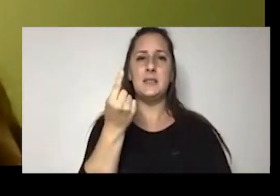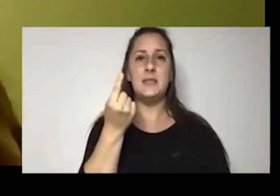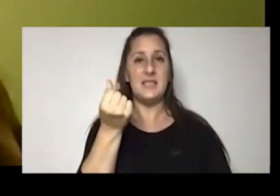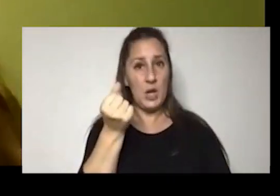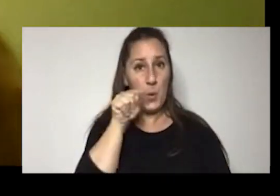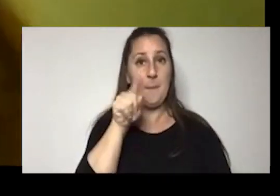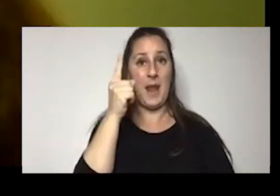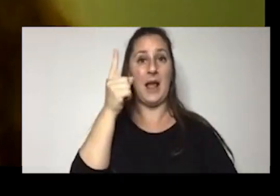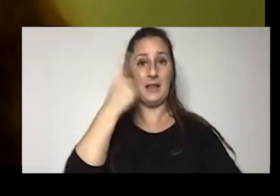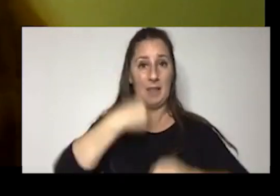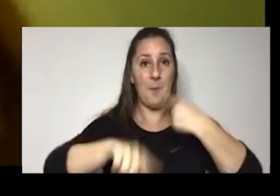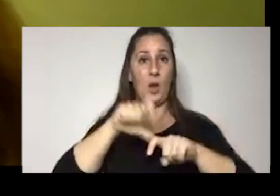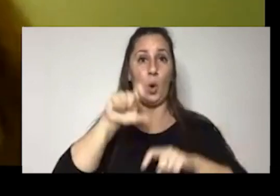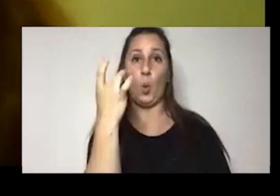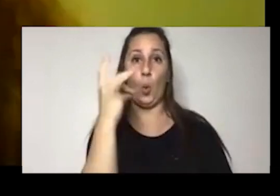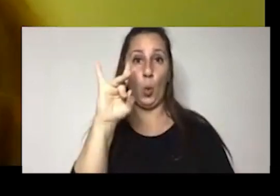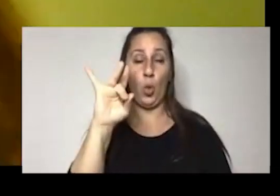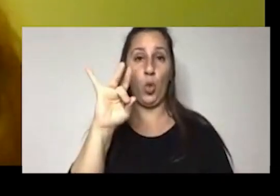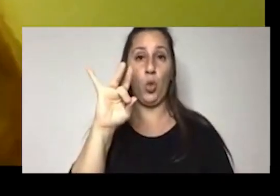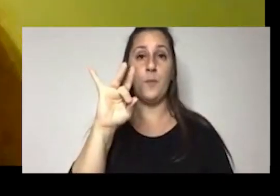por favor. Bueno, después piden los mails de ustedes.